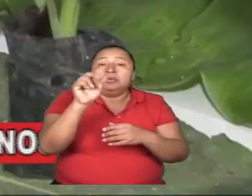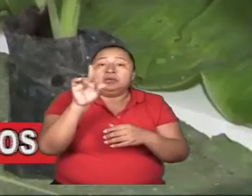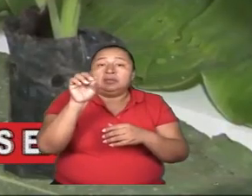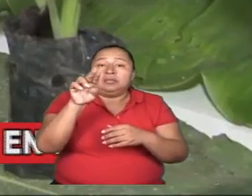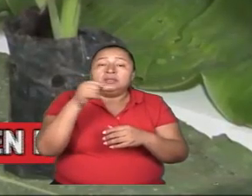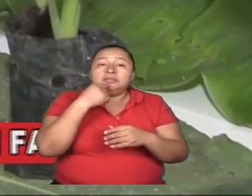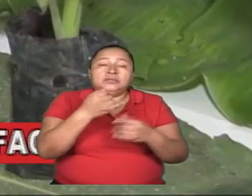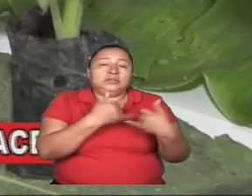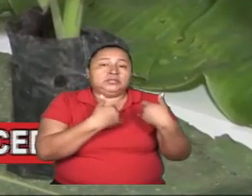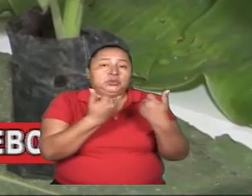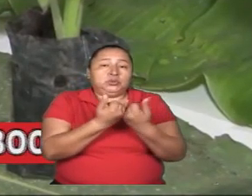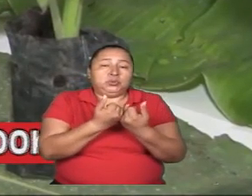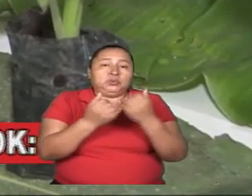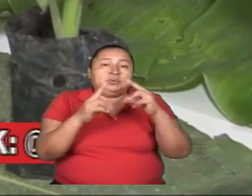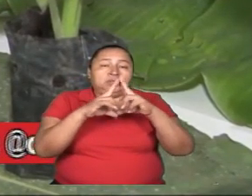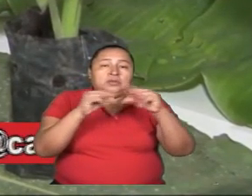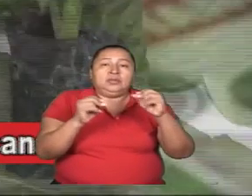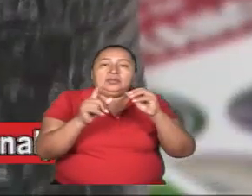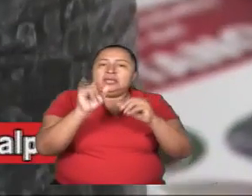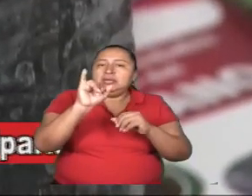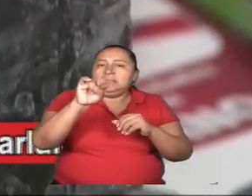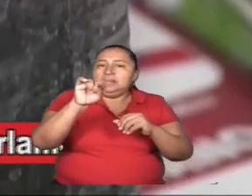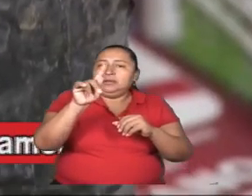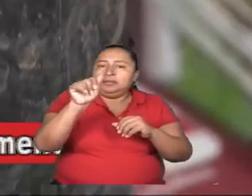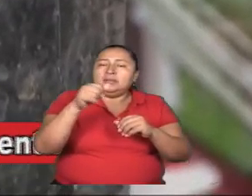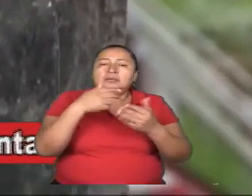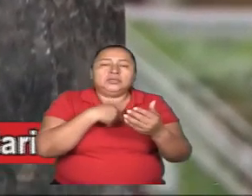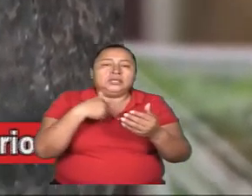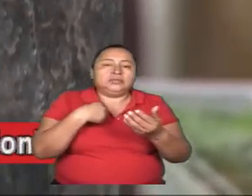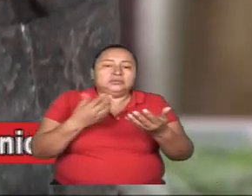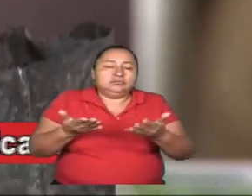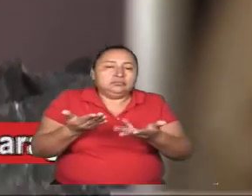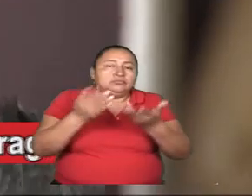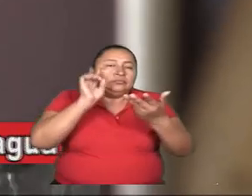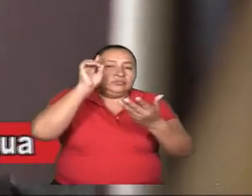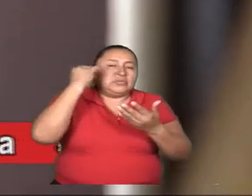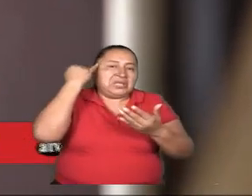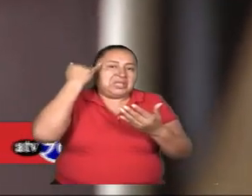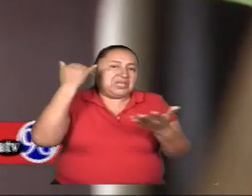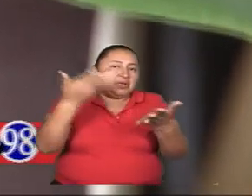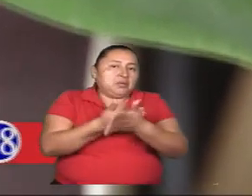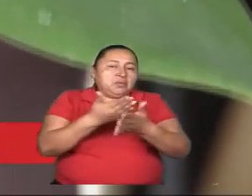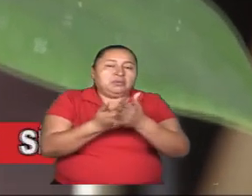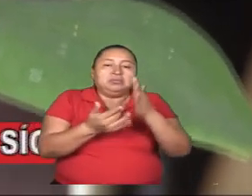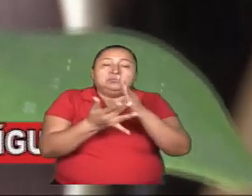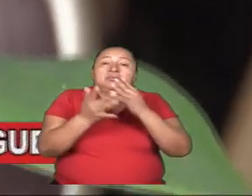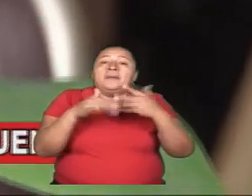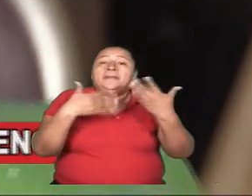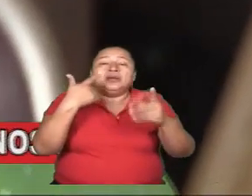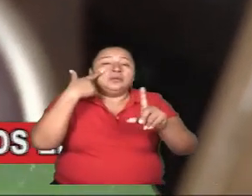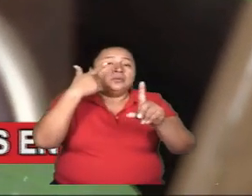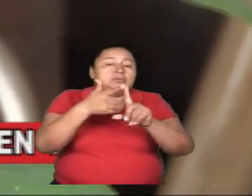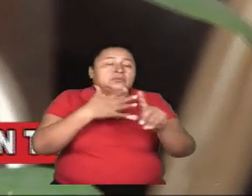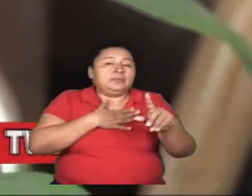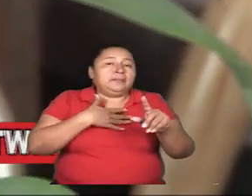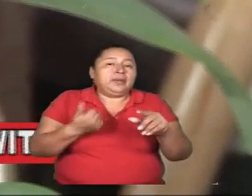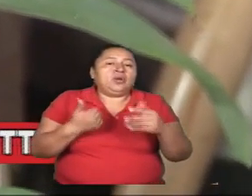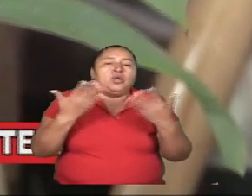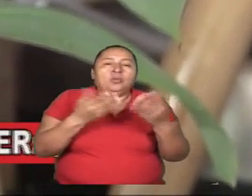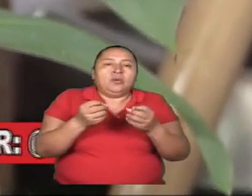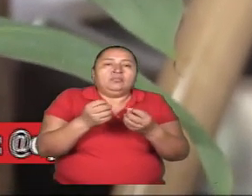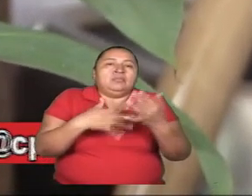Instituto Nicaragüense de Tecnología Agropecuaria desarrolla y promociona innovaciones tecnológicas con el propósito de mejorar los